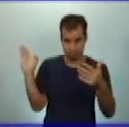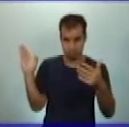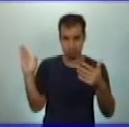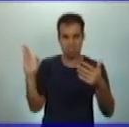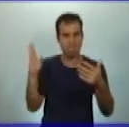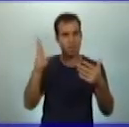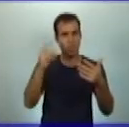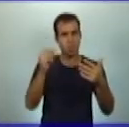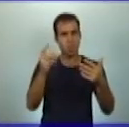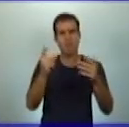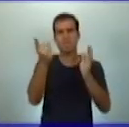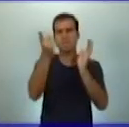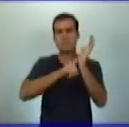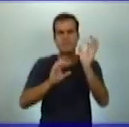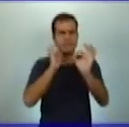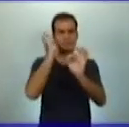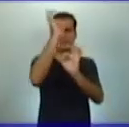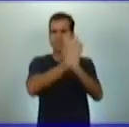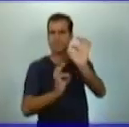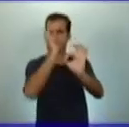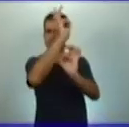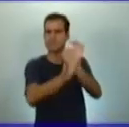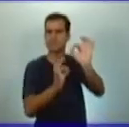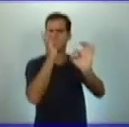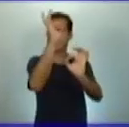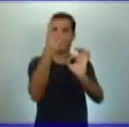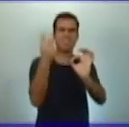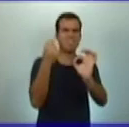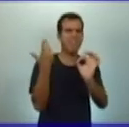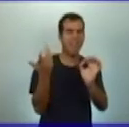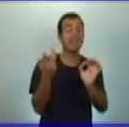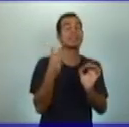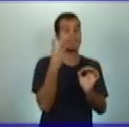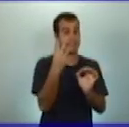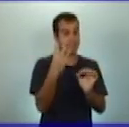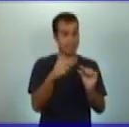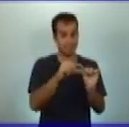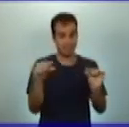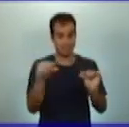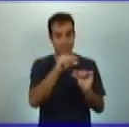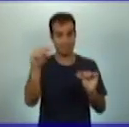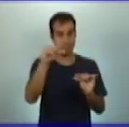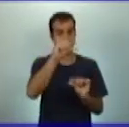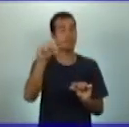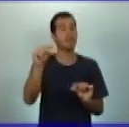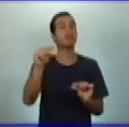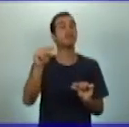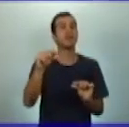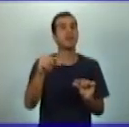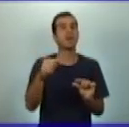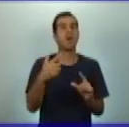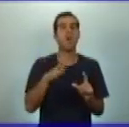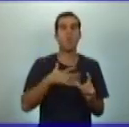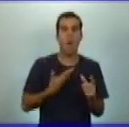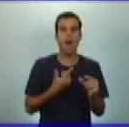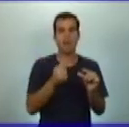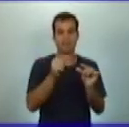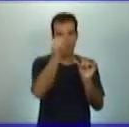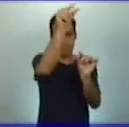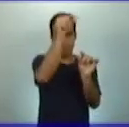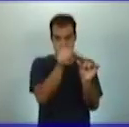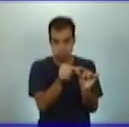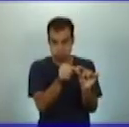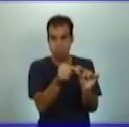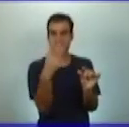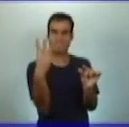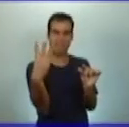¿Cuántos electrones tienen el último nivel de energía? 3 electrones. Por tanto, ¿en qué grupo se encuentra? En el grupo 3. ¿Y